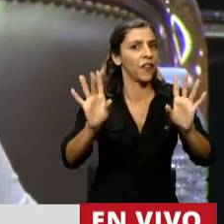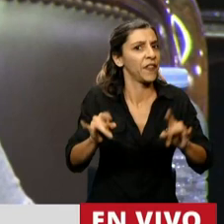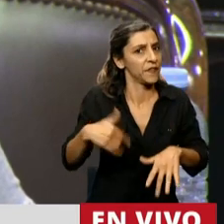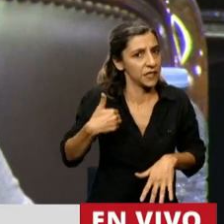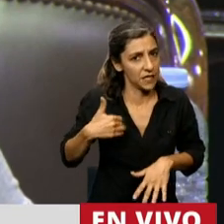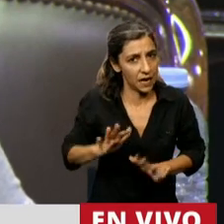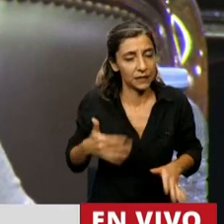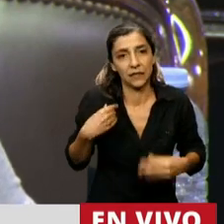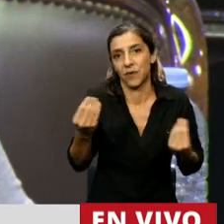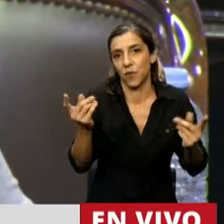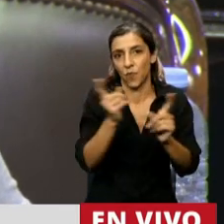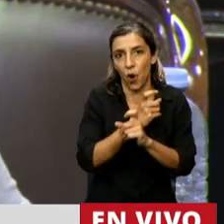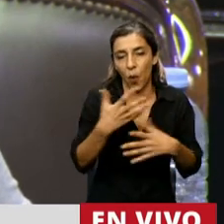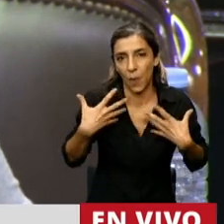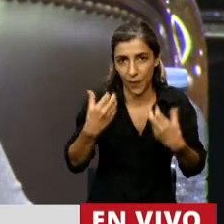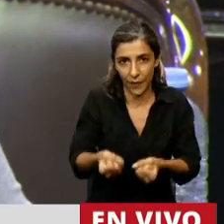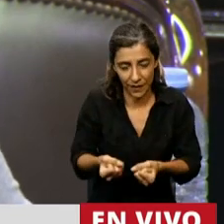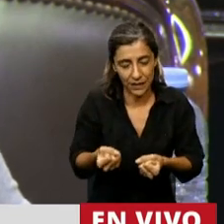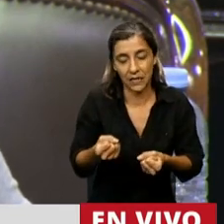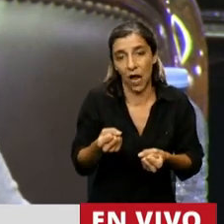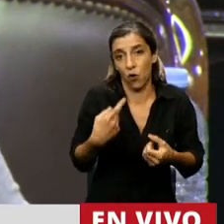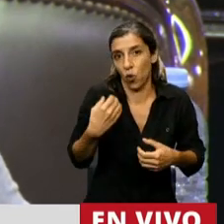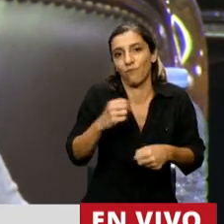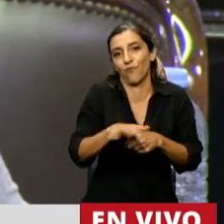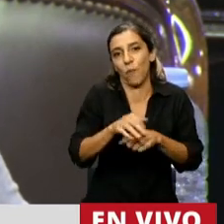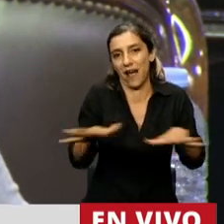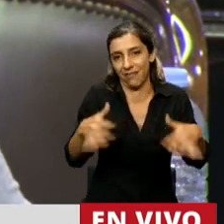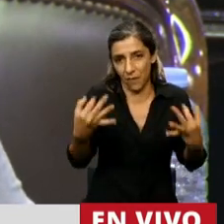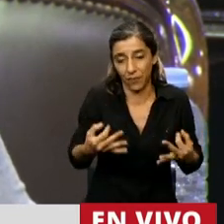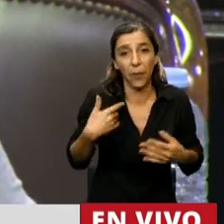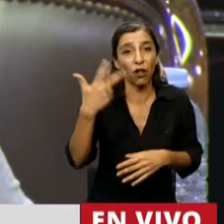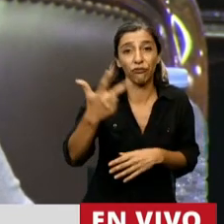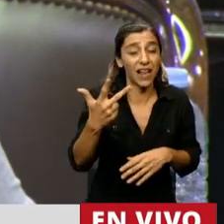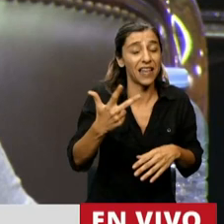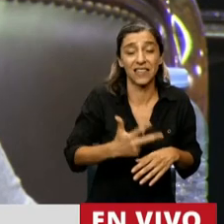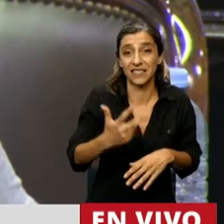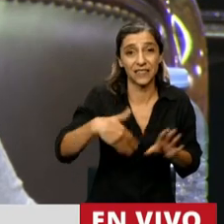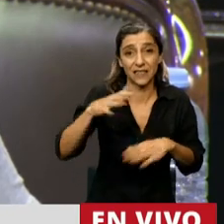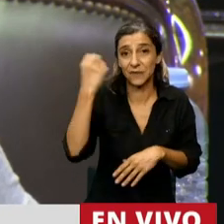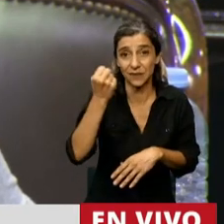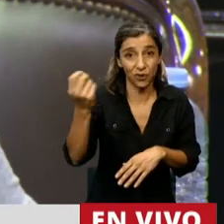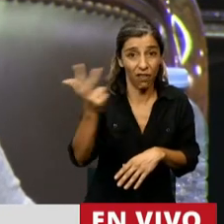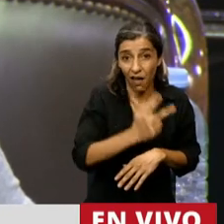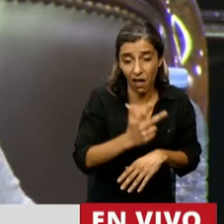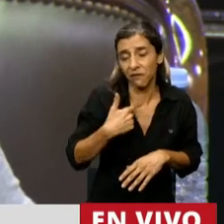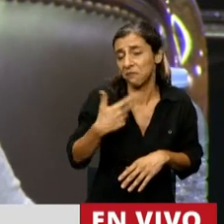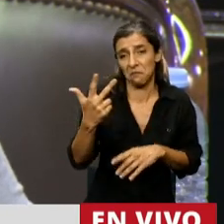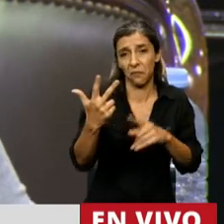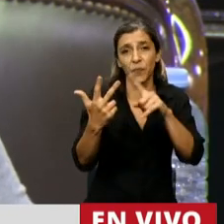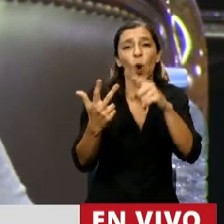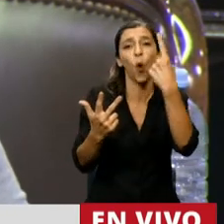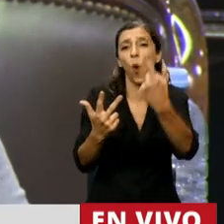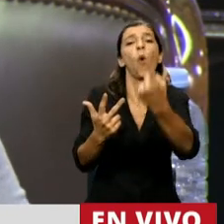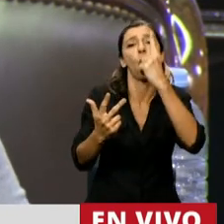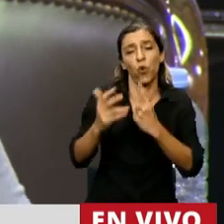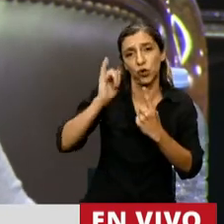Argentina por los problemas sanitarios de la pandemia, no estuvieron acá. Uno vino una sola vez, es el